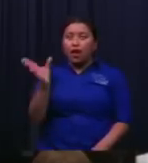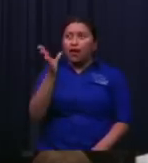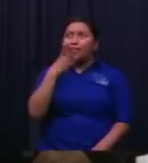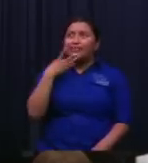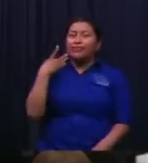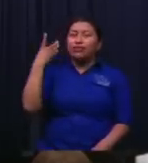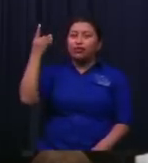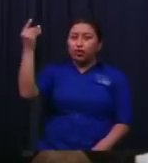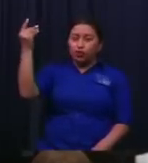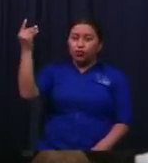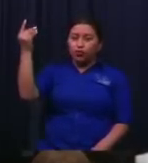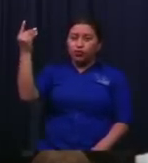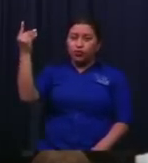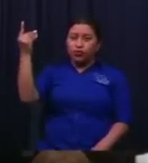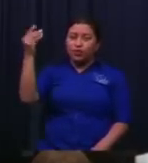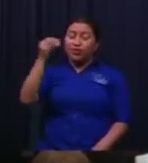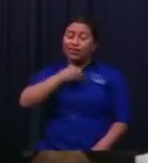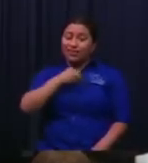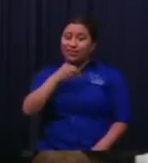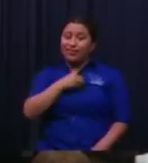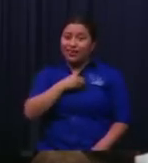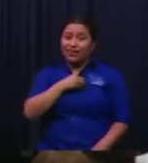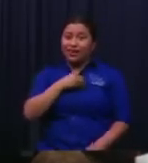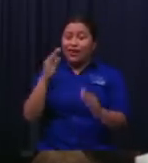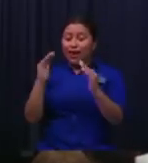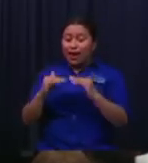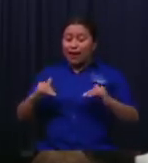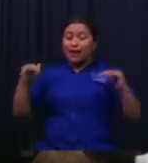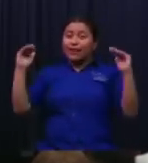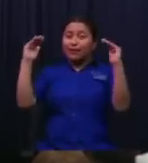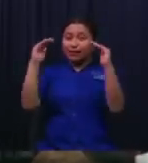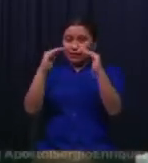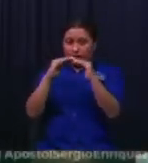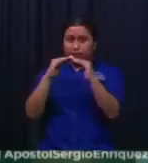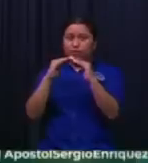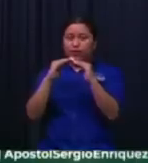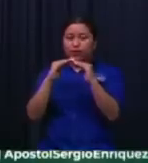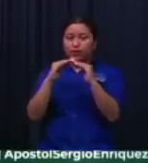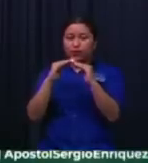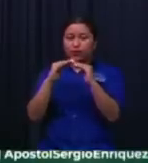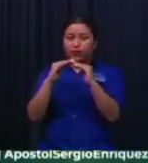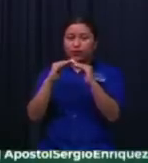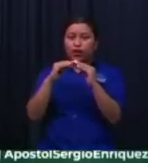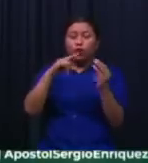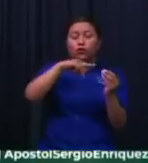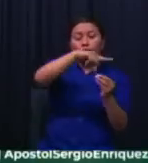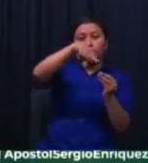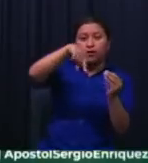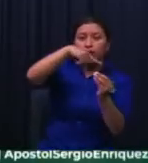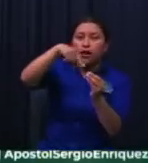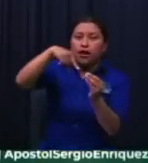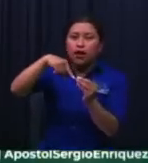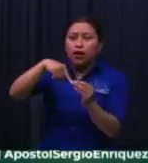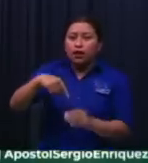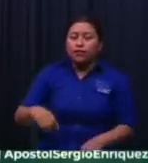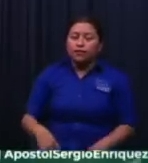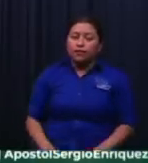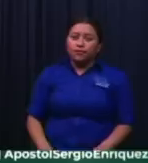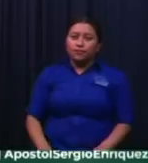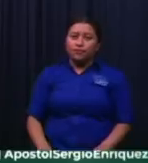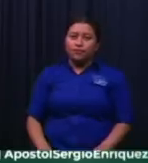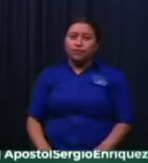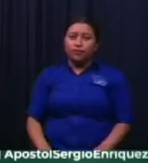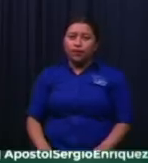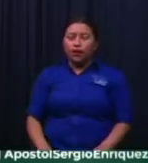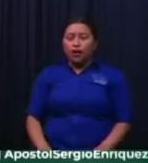interesado en restaurar nuestro hogar. Y esa es una señal del último tiempo, hermano. Así que si has venido